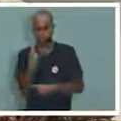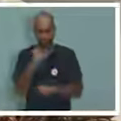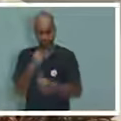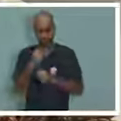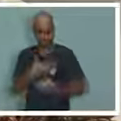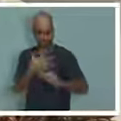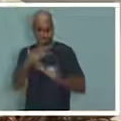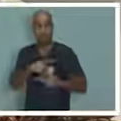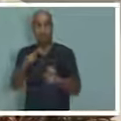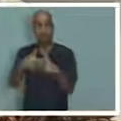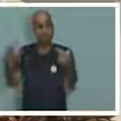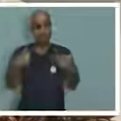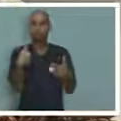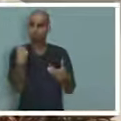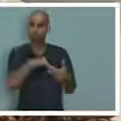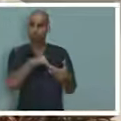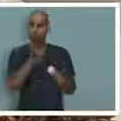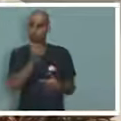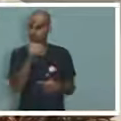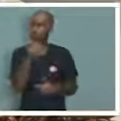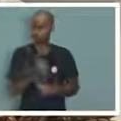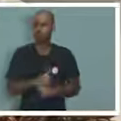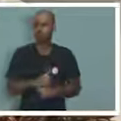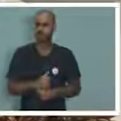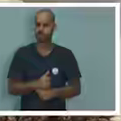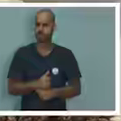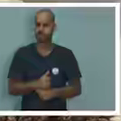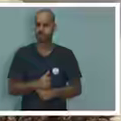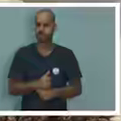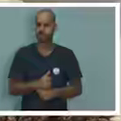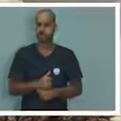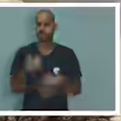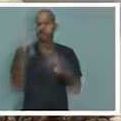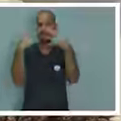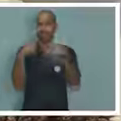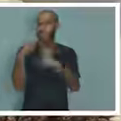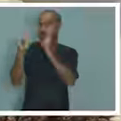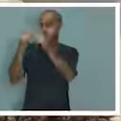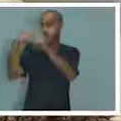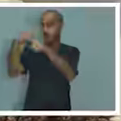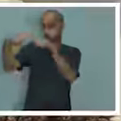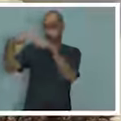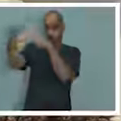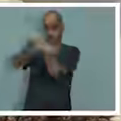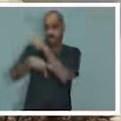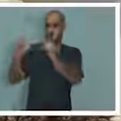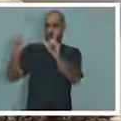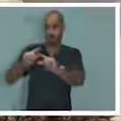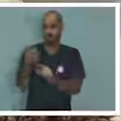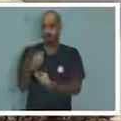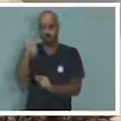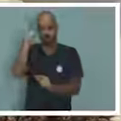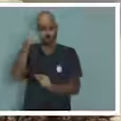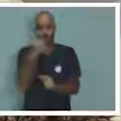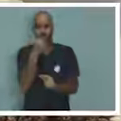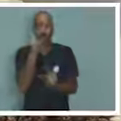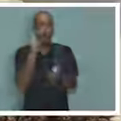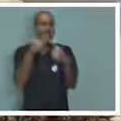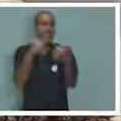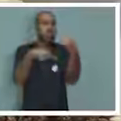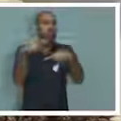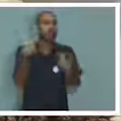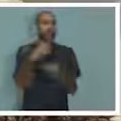nos sentimos útiles. Es vital la sustitución de importaciones, en especial la relacionada con la alimentación del pueblo. Como expresara nuestro